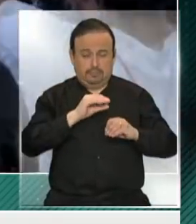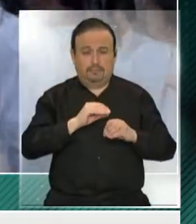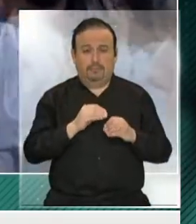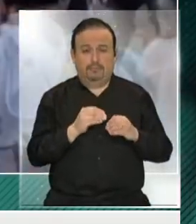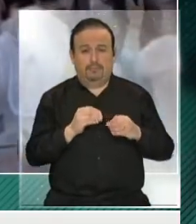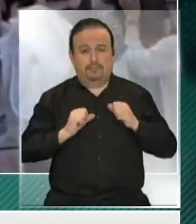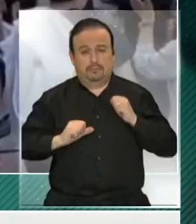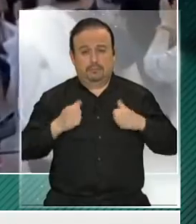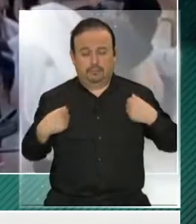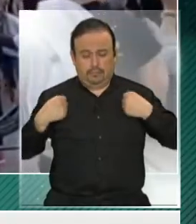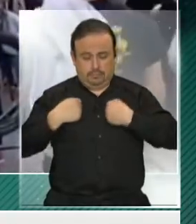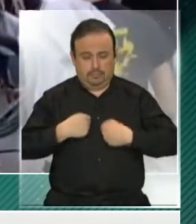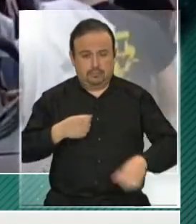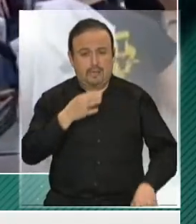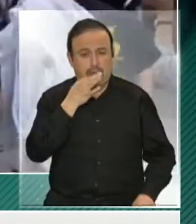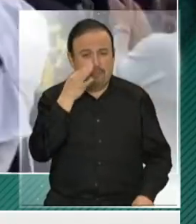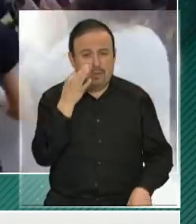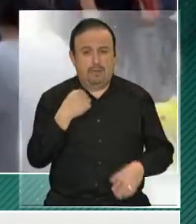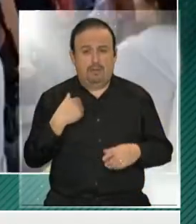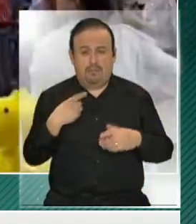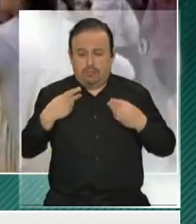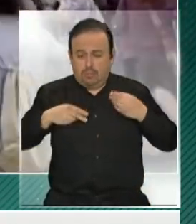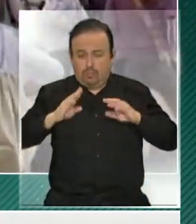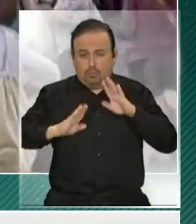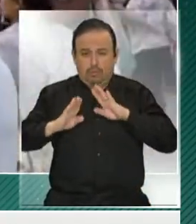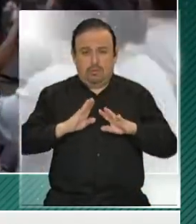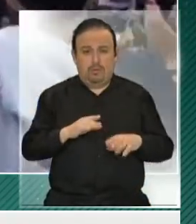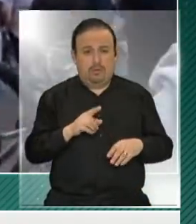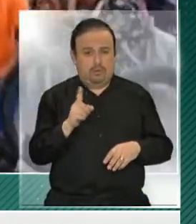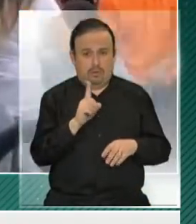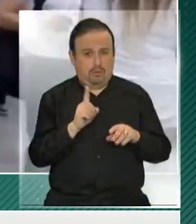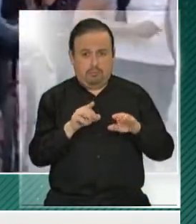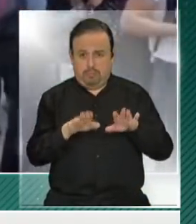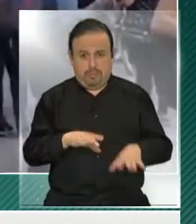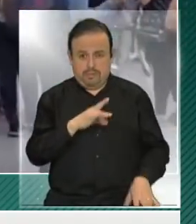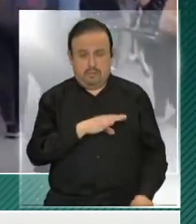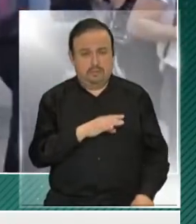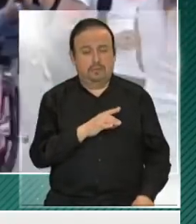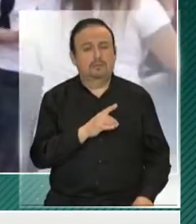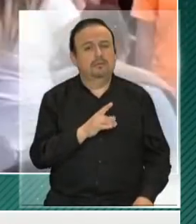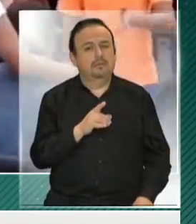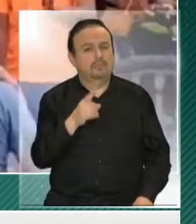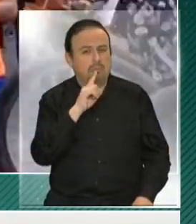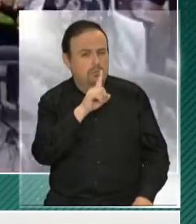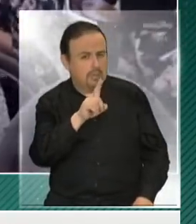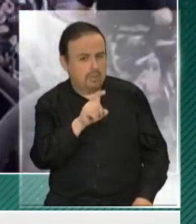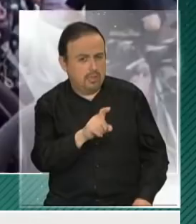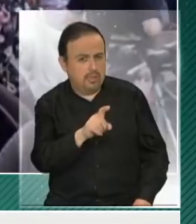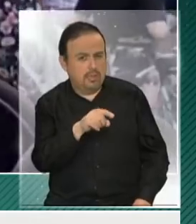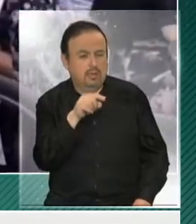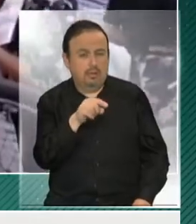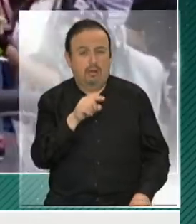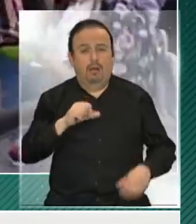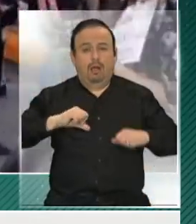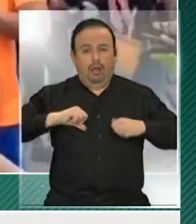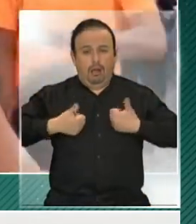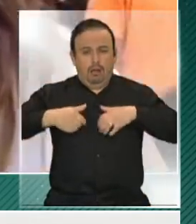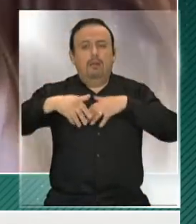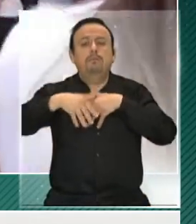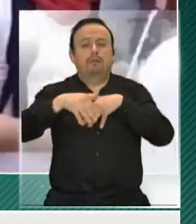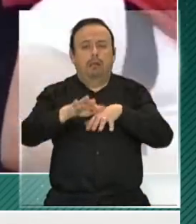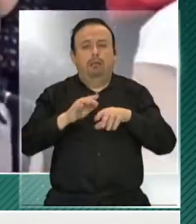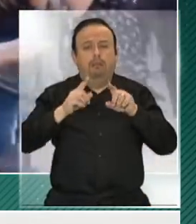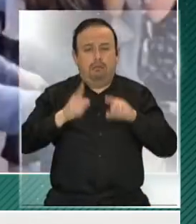organiza con chalecos amarillos para proteger sus bienes no es el mismo chile porque esos jóvenes los jóvenes que marchan